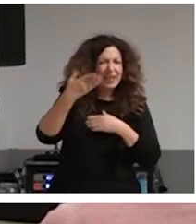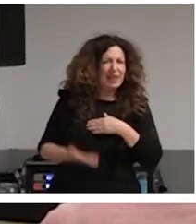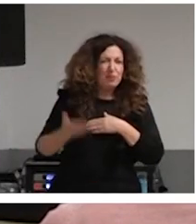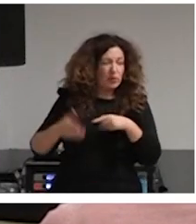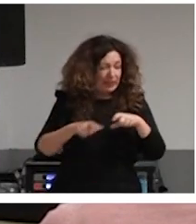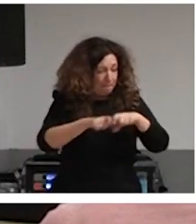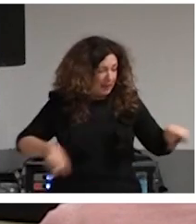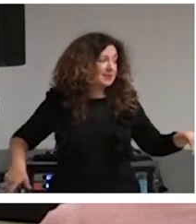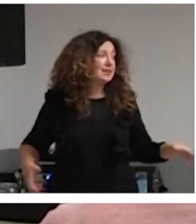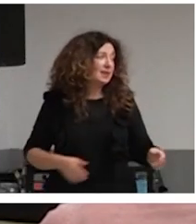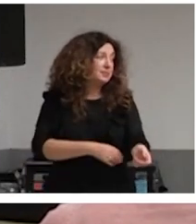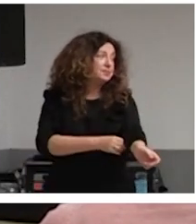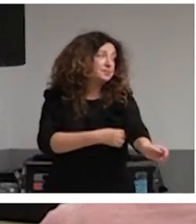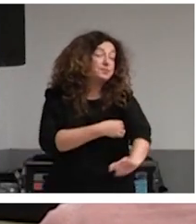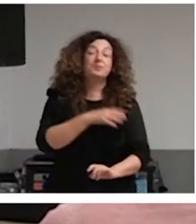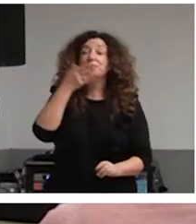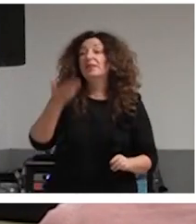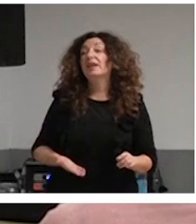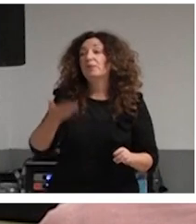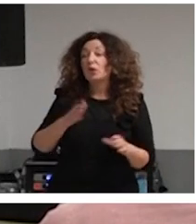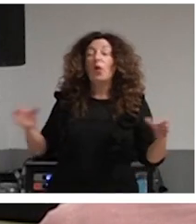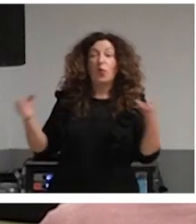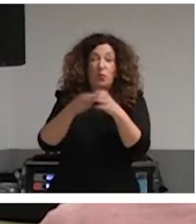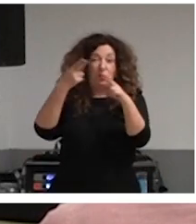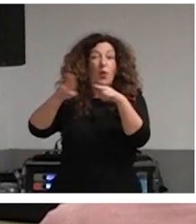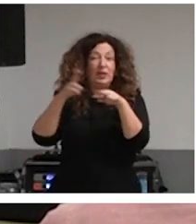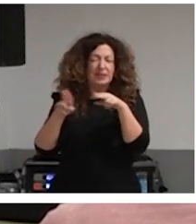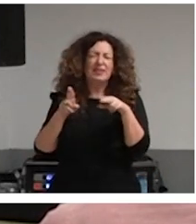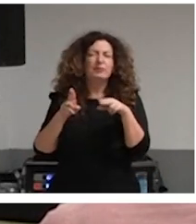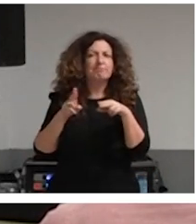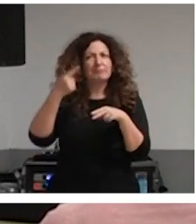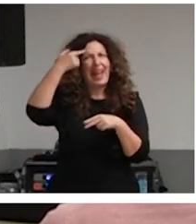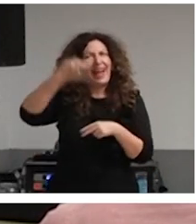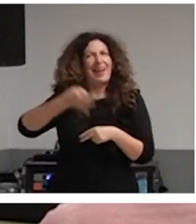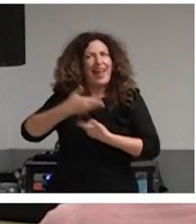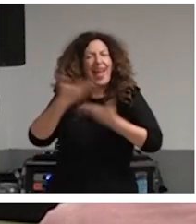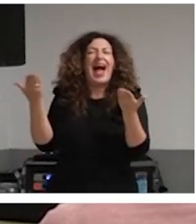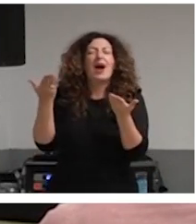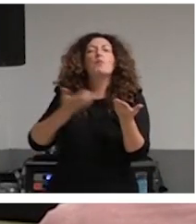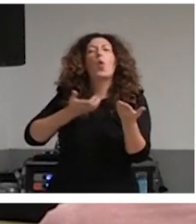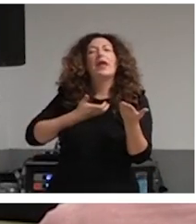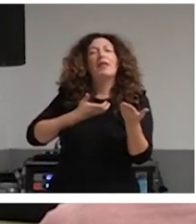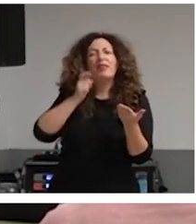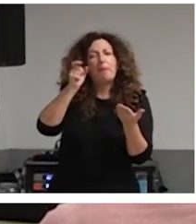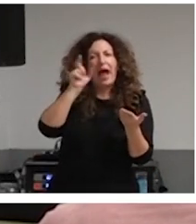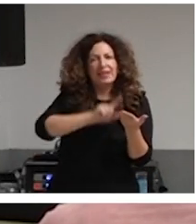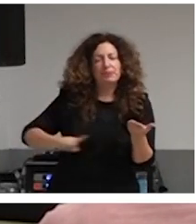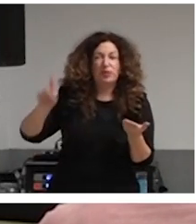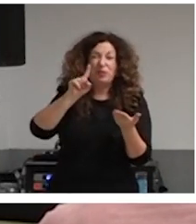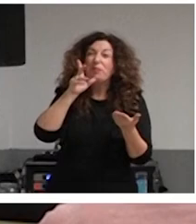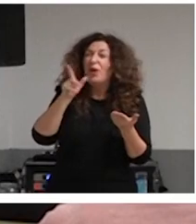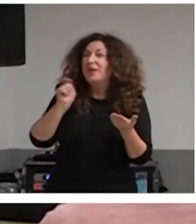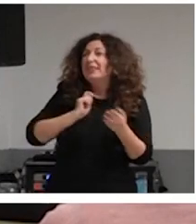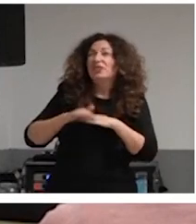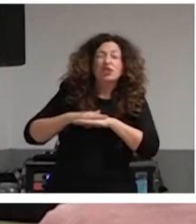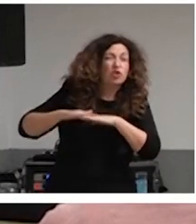tipo de mesas y por eso es importante que nuestra formación política crea en el municipalismo Porque además lo vemos lo que nos